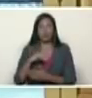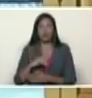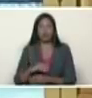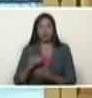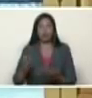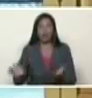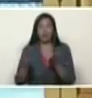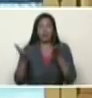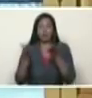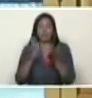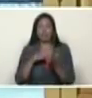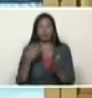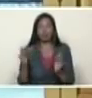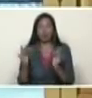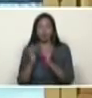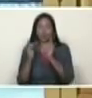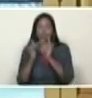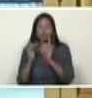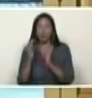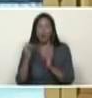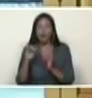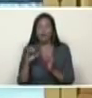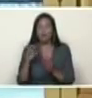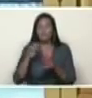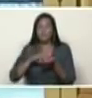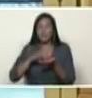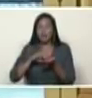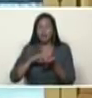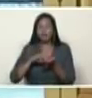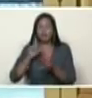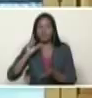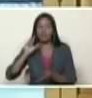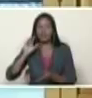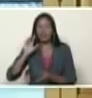avanzar. Igualmente quiero hacer un pase al Estado Miranda, allá en Guatire.